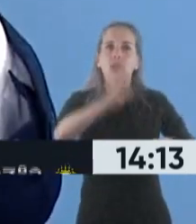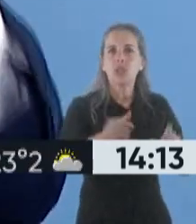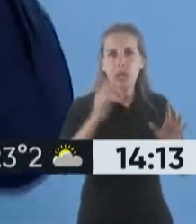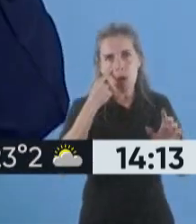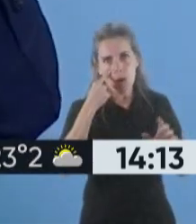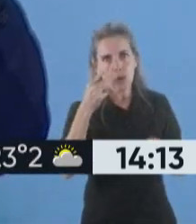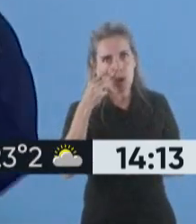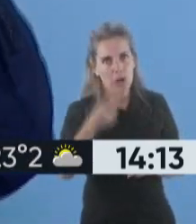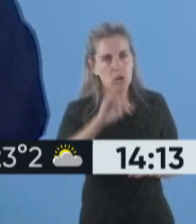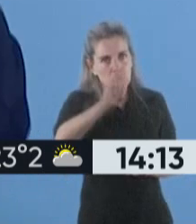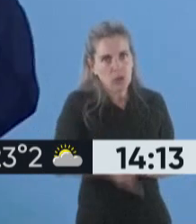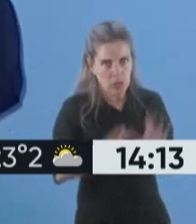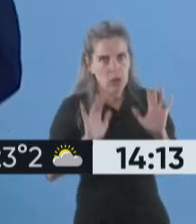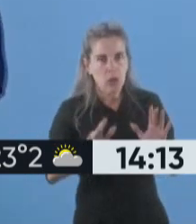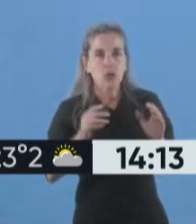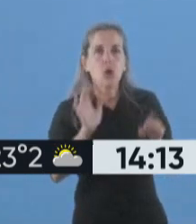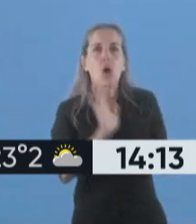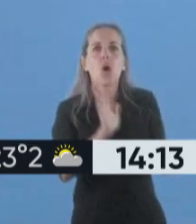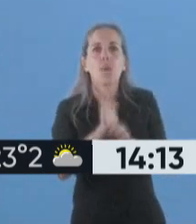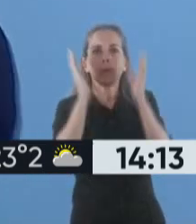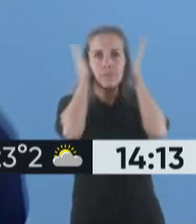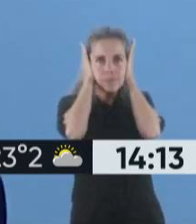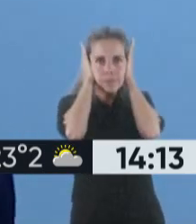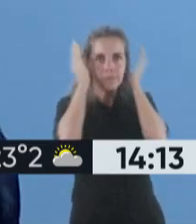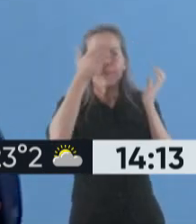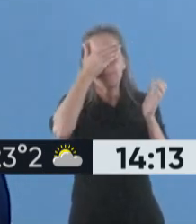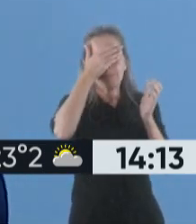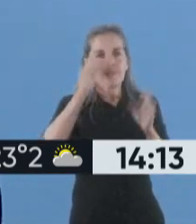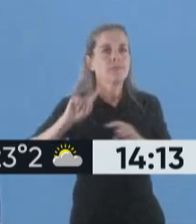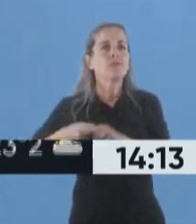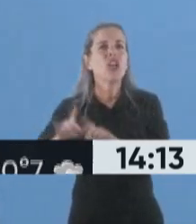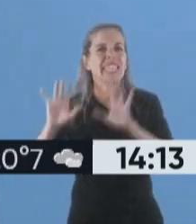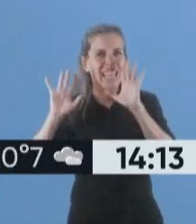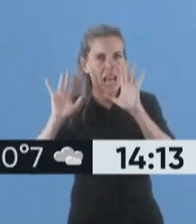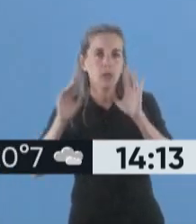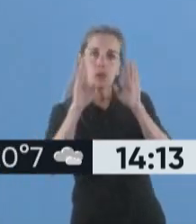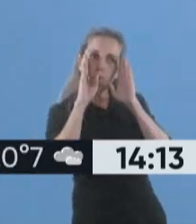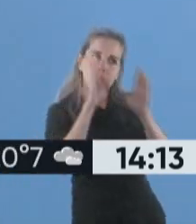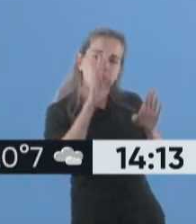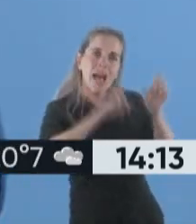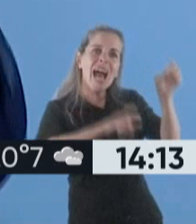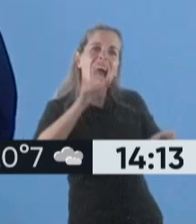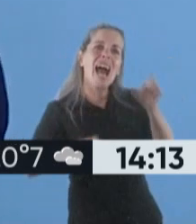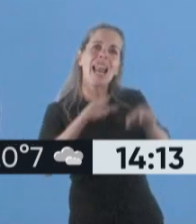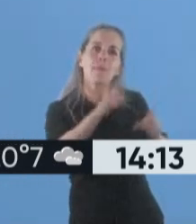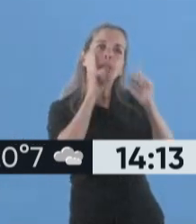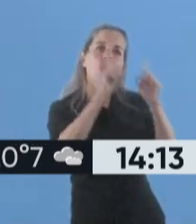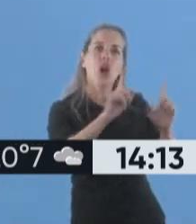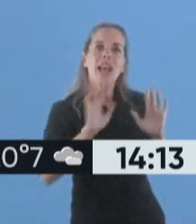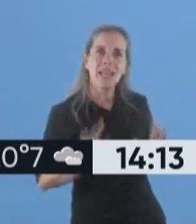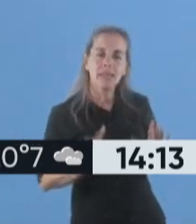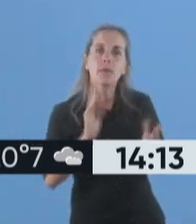digo, trato de cerrar mis oídos al barullo de la política y tratar de escuchar el murmullo de la gente. Pero lo que sí les